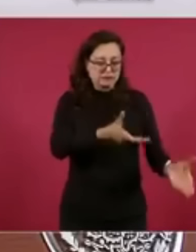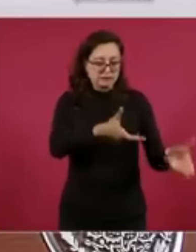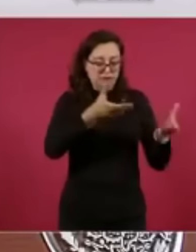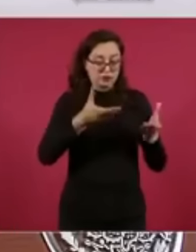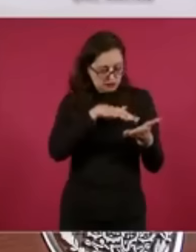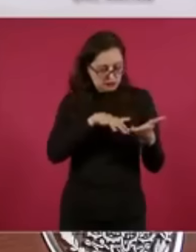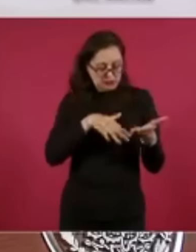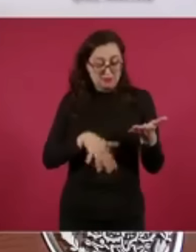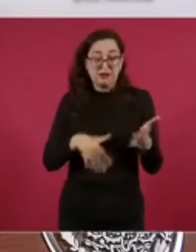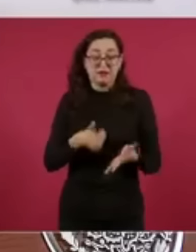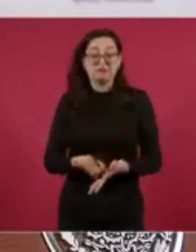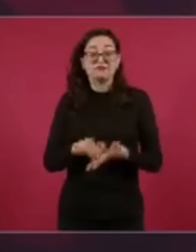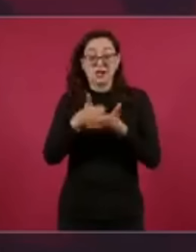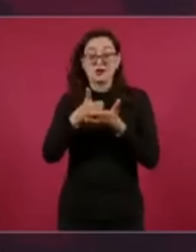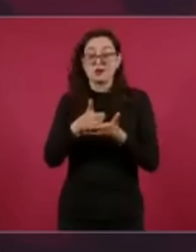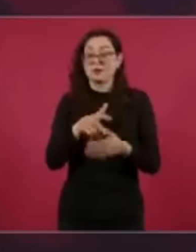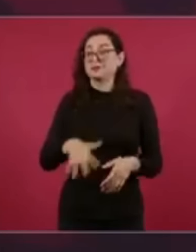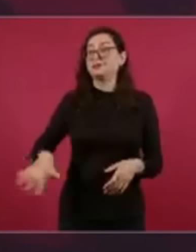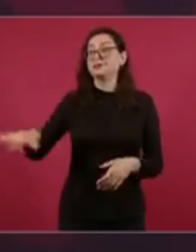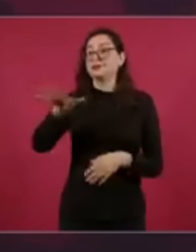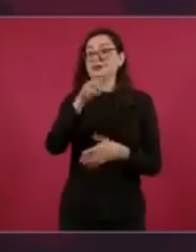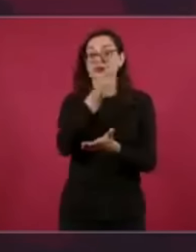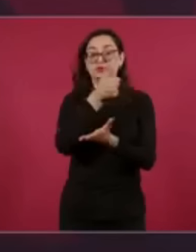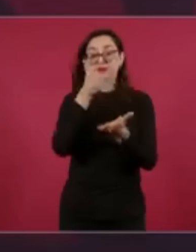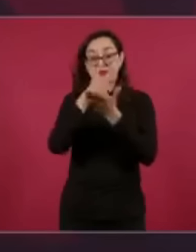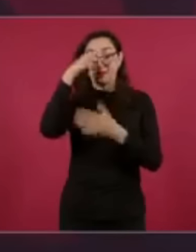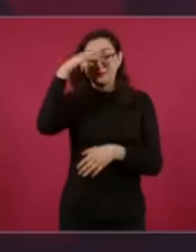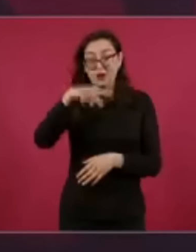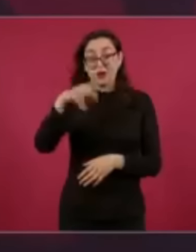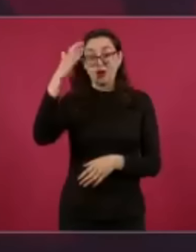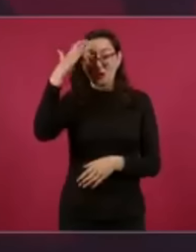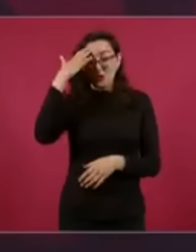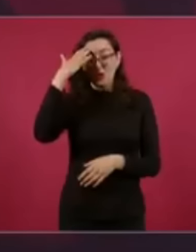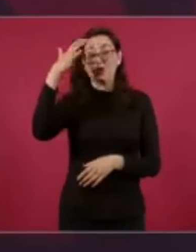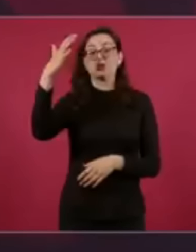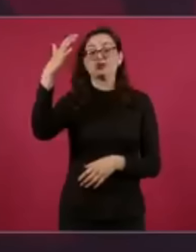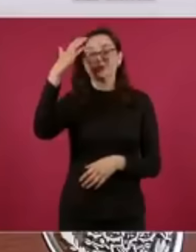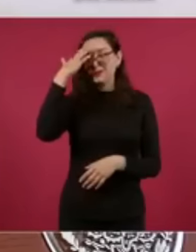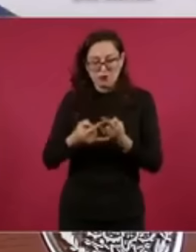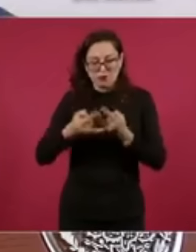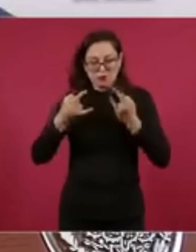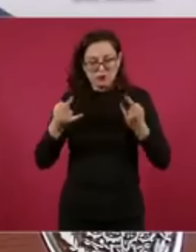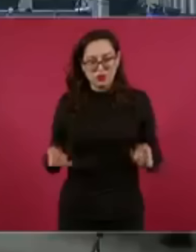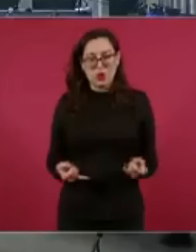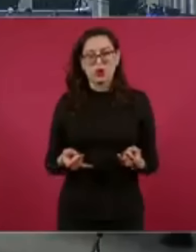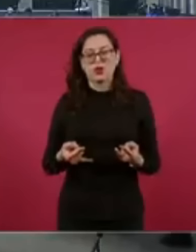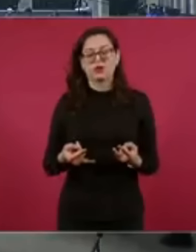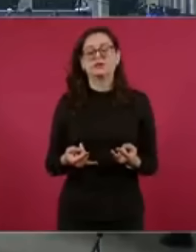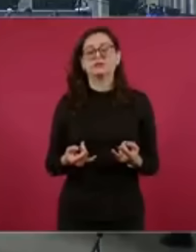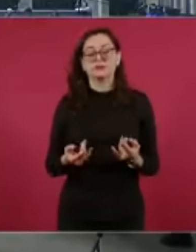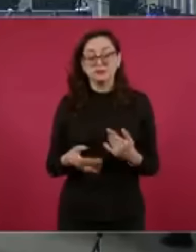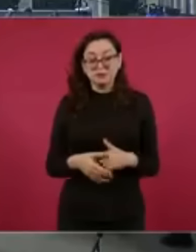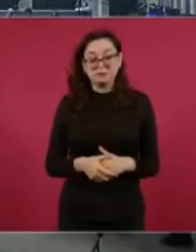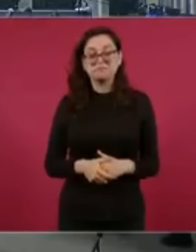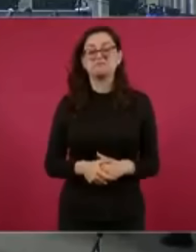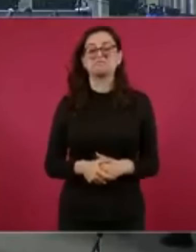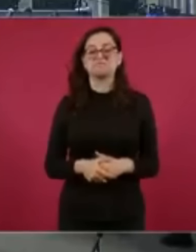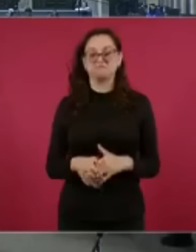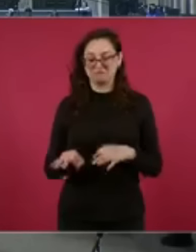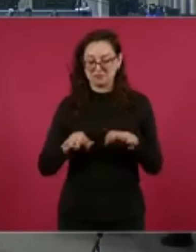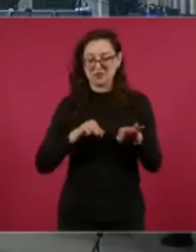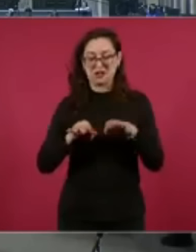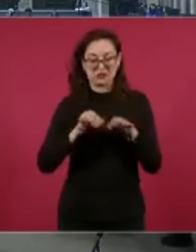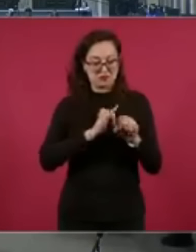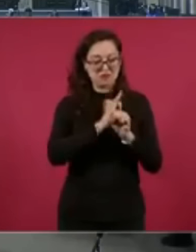sirvió muchísimo para conocer mejor la ciudad, toda la historia de la fundación de la ciudad, y es un muy buen trabajo